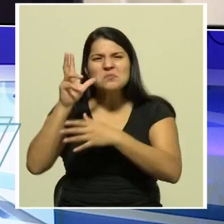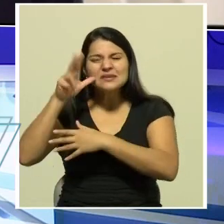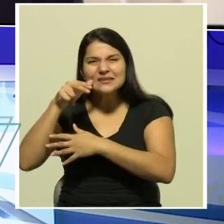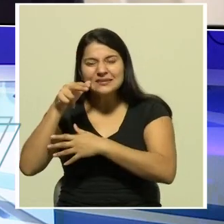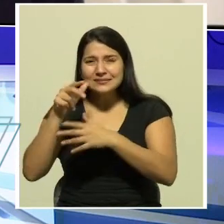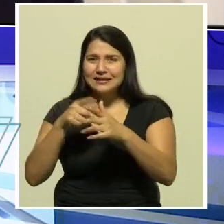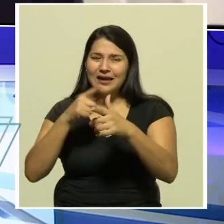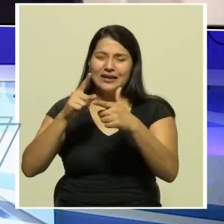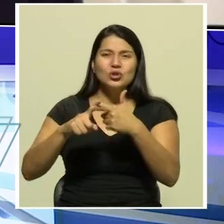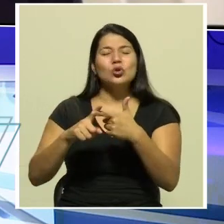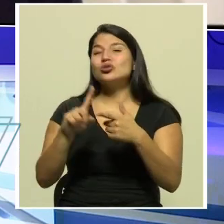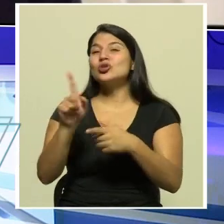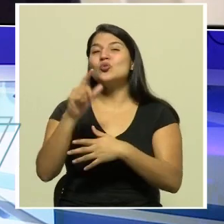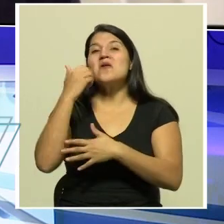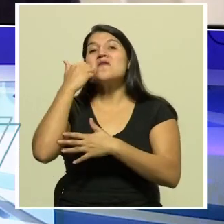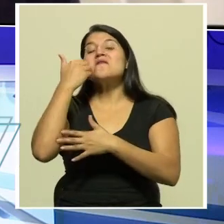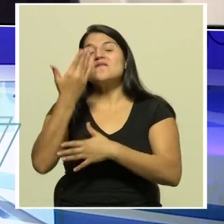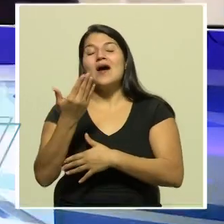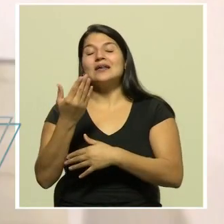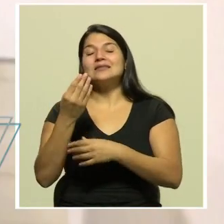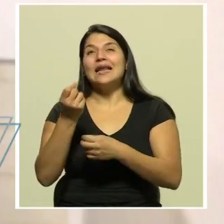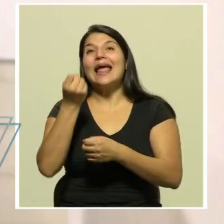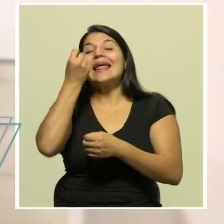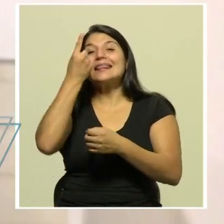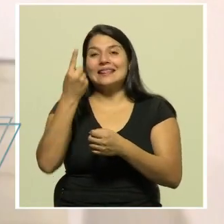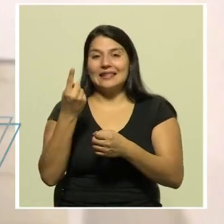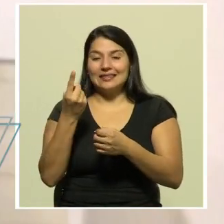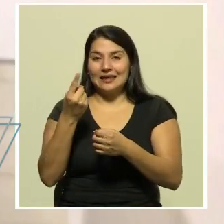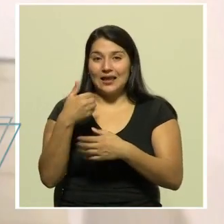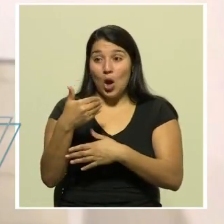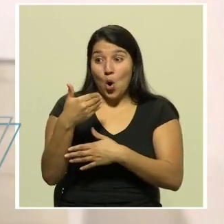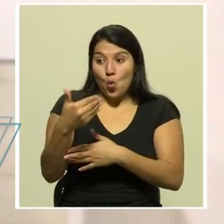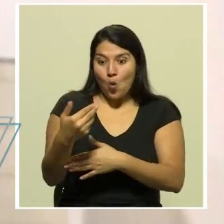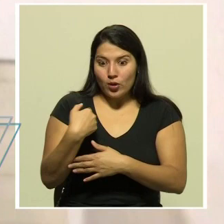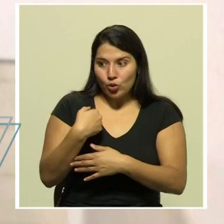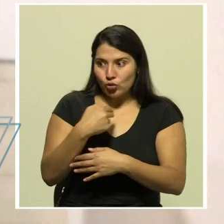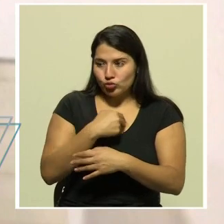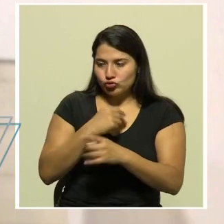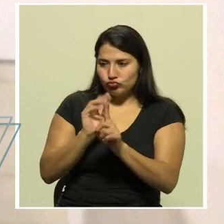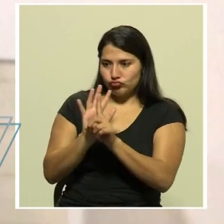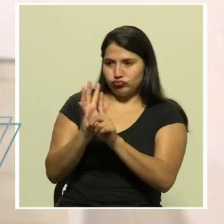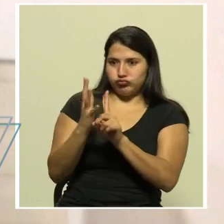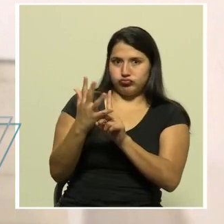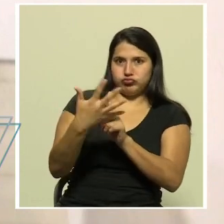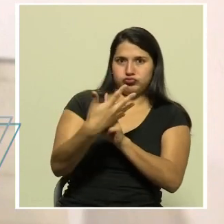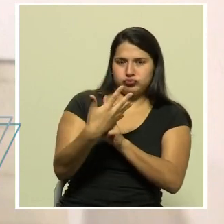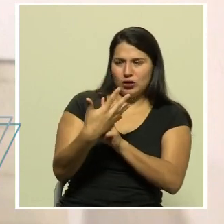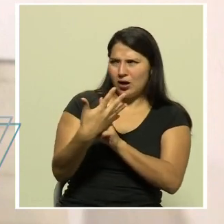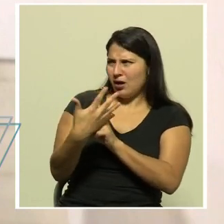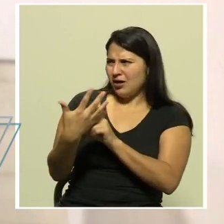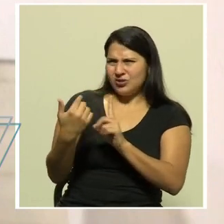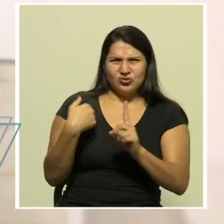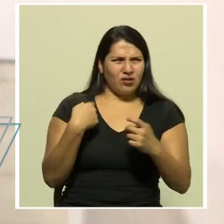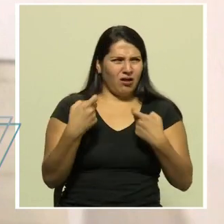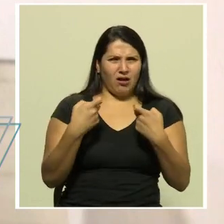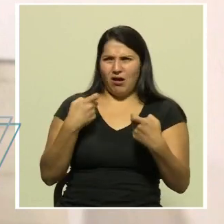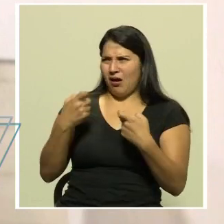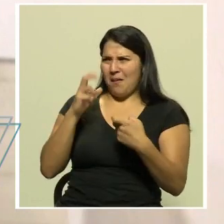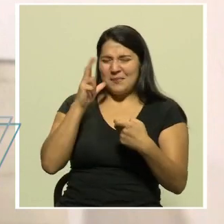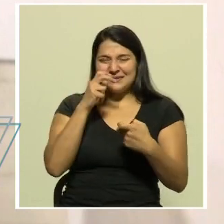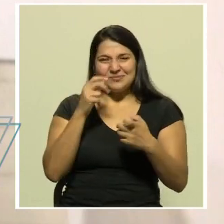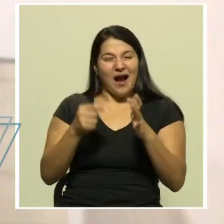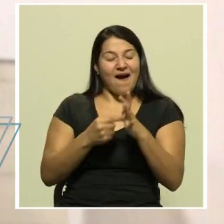es fácil de manera automática visibilizar cuando nosotras estamos encerradas dentro de esos círculos patriarcales,